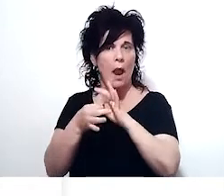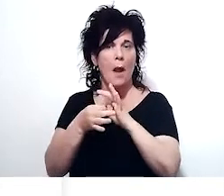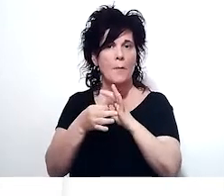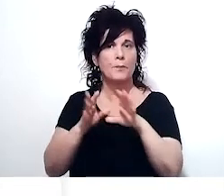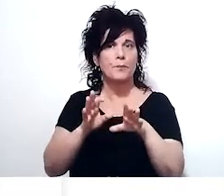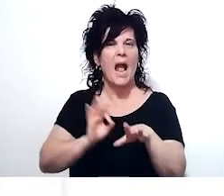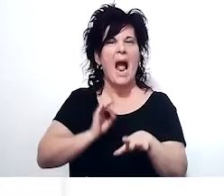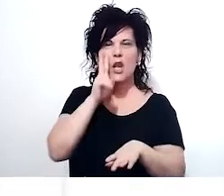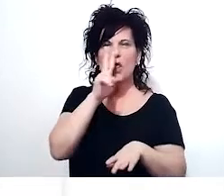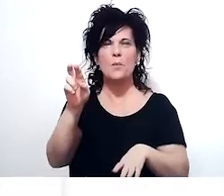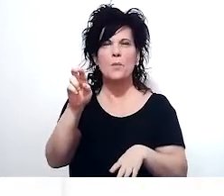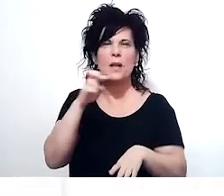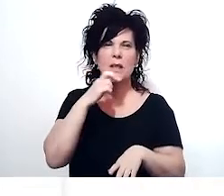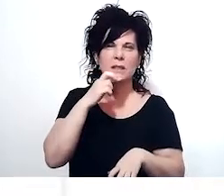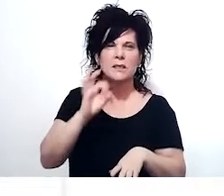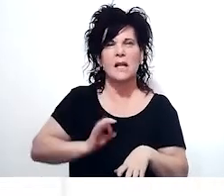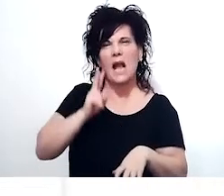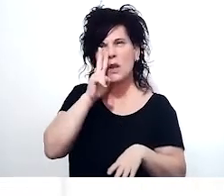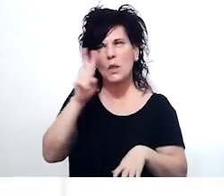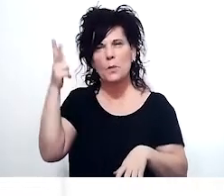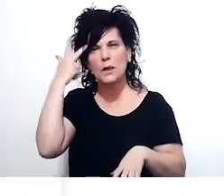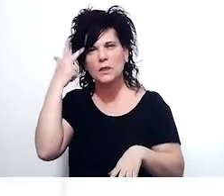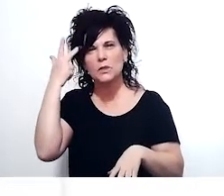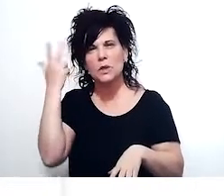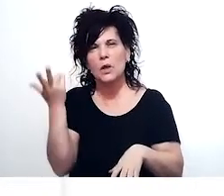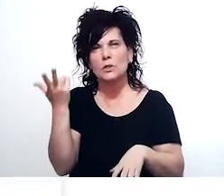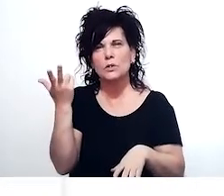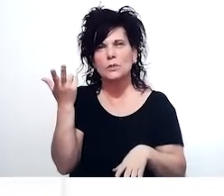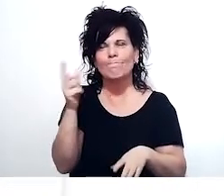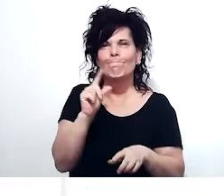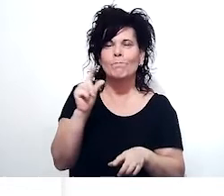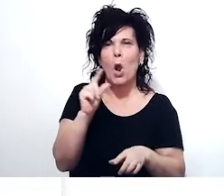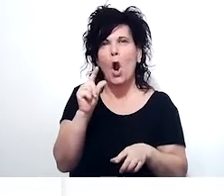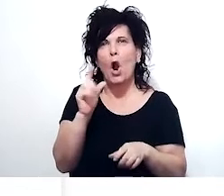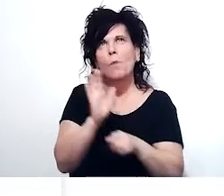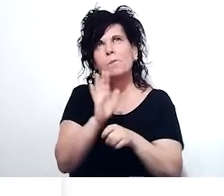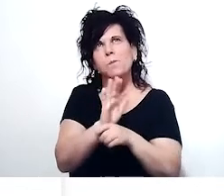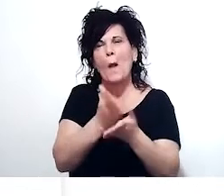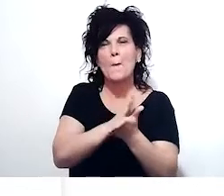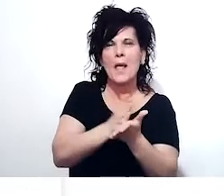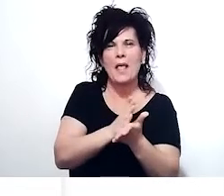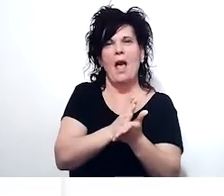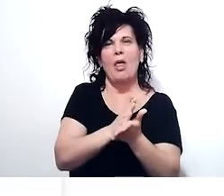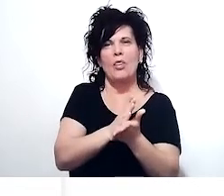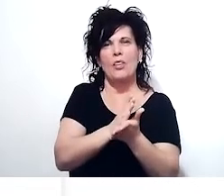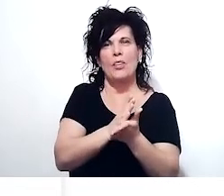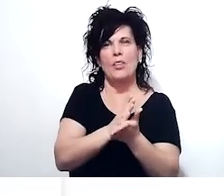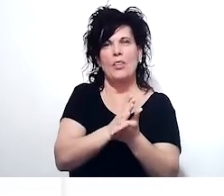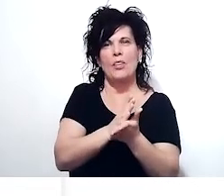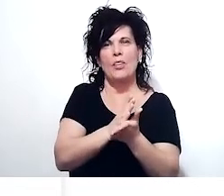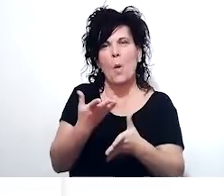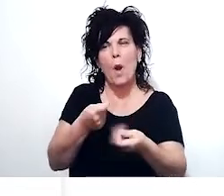convertido desde más o menos 2017, 2018 como un poco el intermediario y el generador